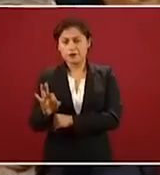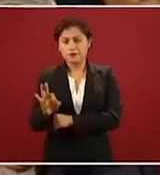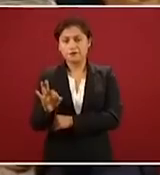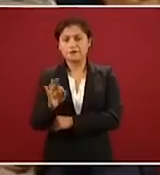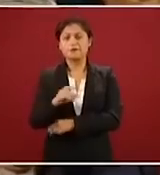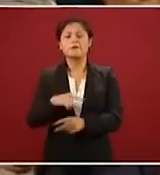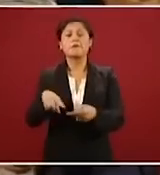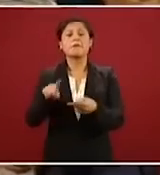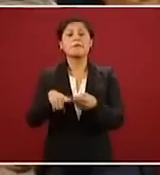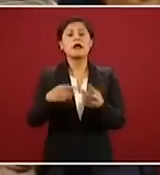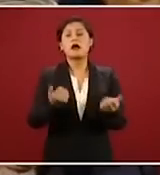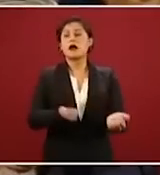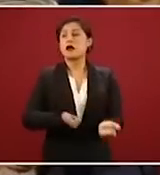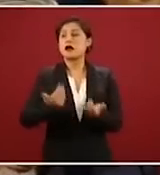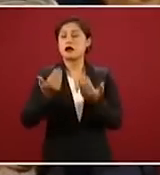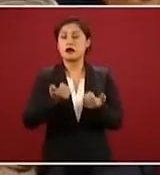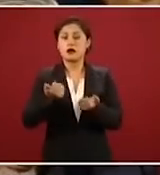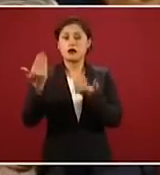las exportaciones en